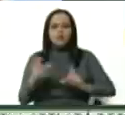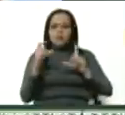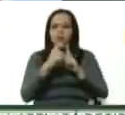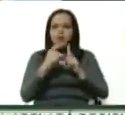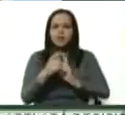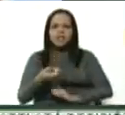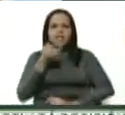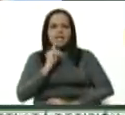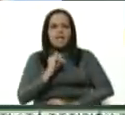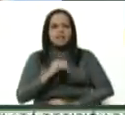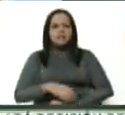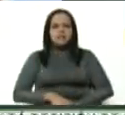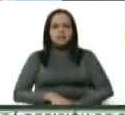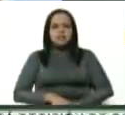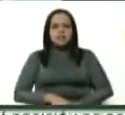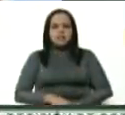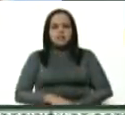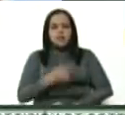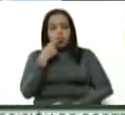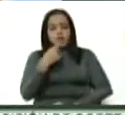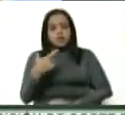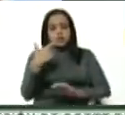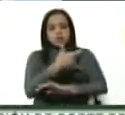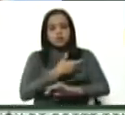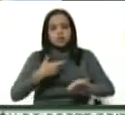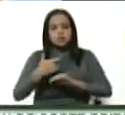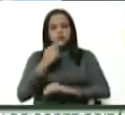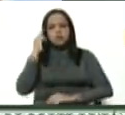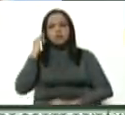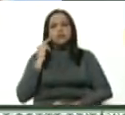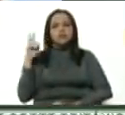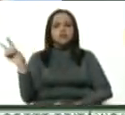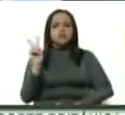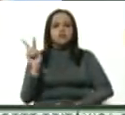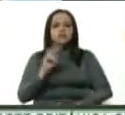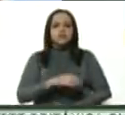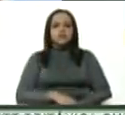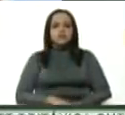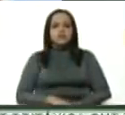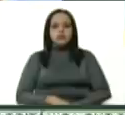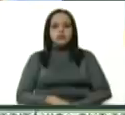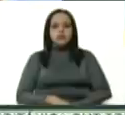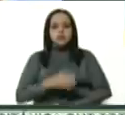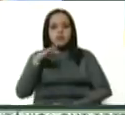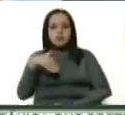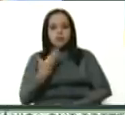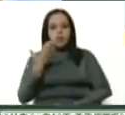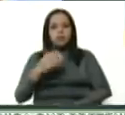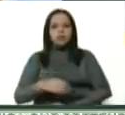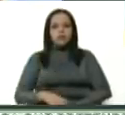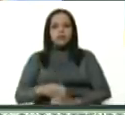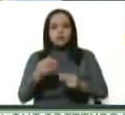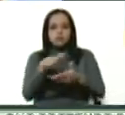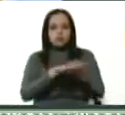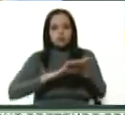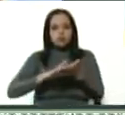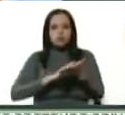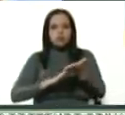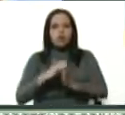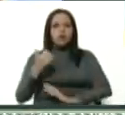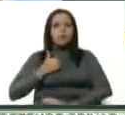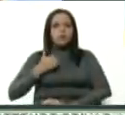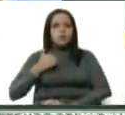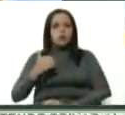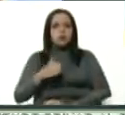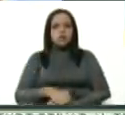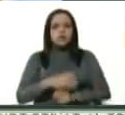versión del Estado, del gobierno bolivariano de Venezuela, y para que podamos ir subsanando cualquier tipo